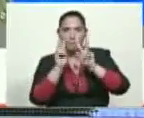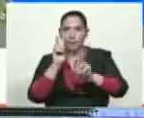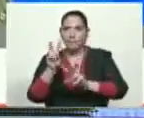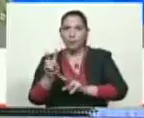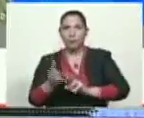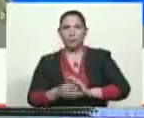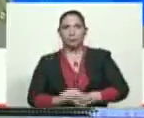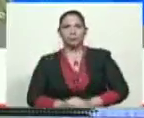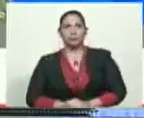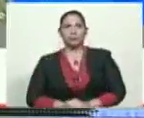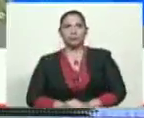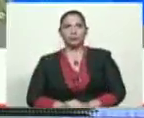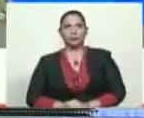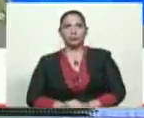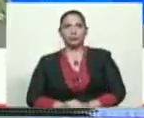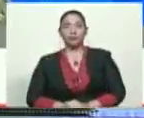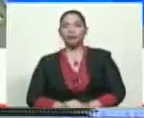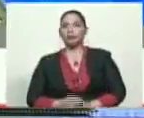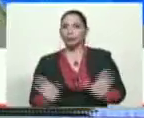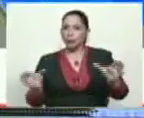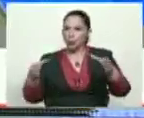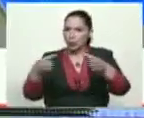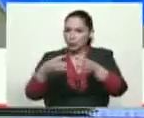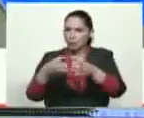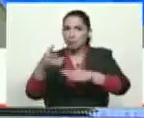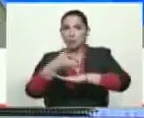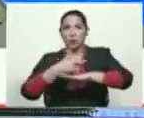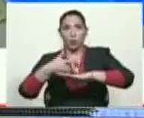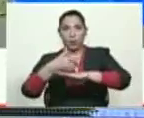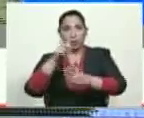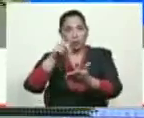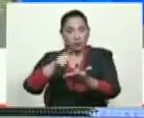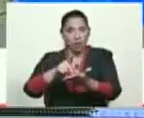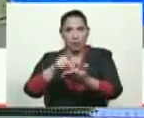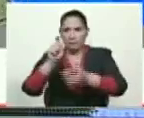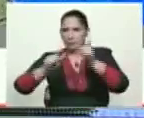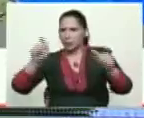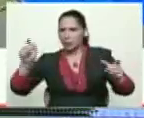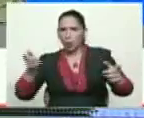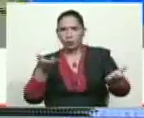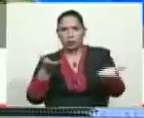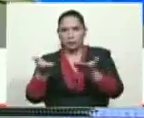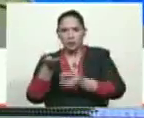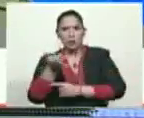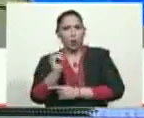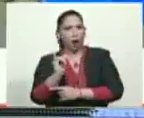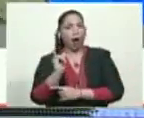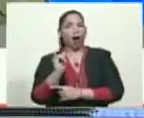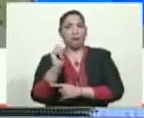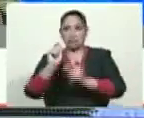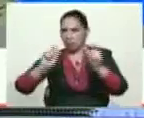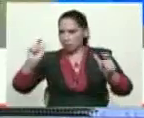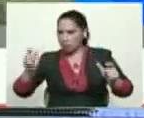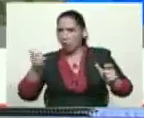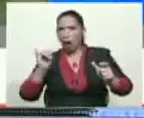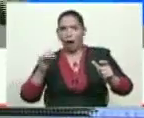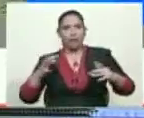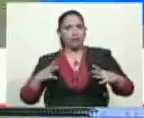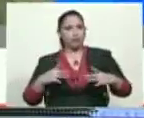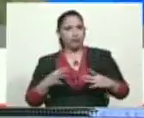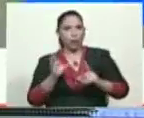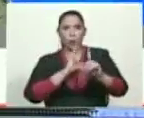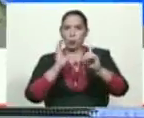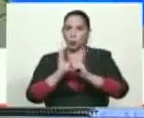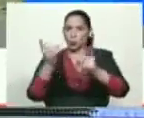a la profundidad llegar con los equipos de gobierno y que la gente tenga sus servicios que la gente tenga su recreación su